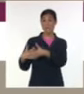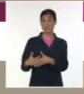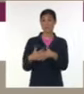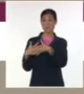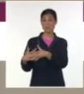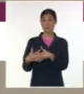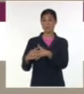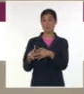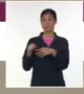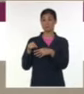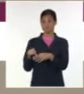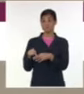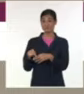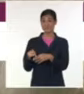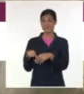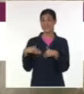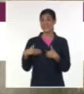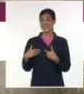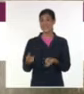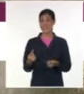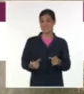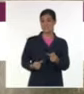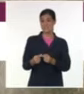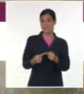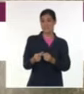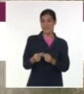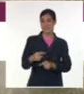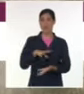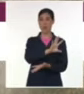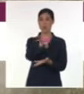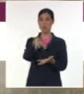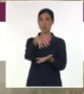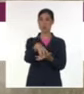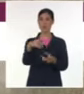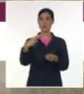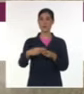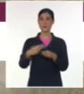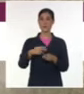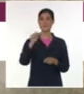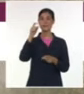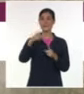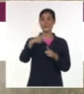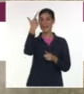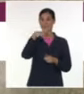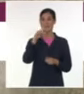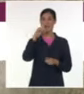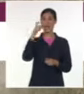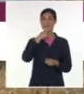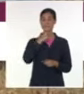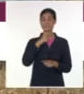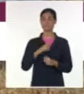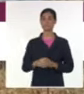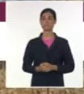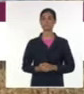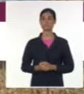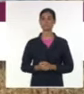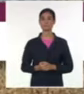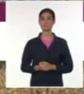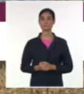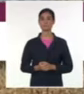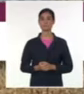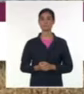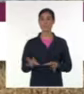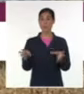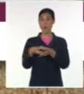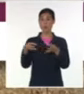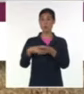desplegadas en la cercana región de Tanef. Asimismo, las formaciones de defensa antiaérea efectuaron un ejercicio